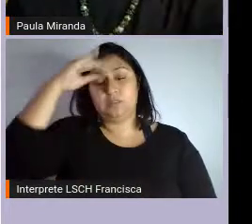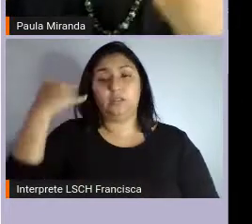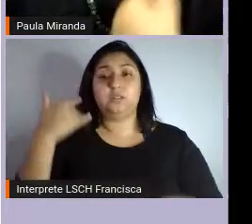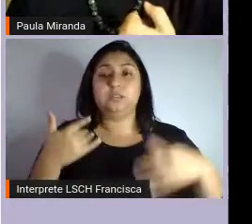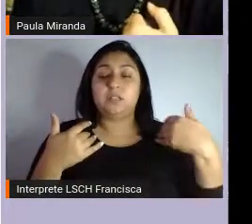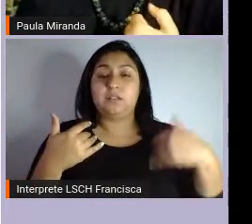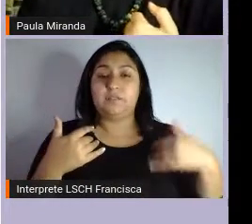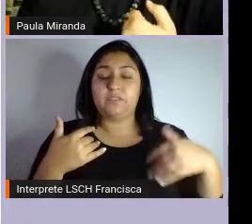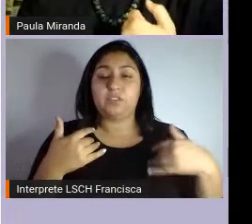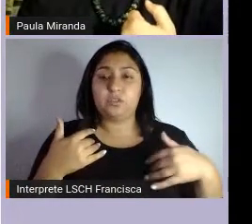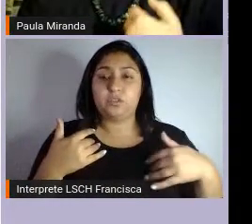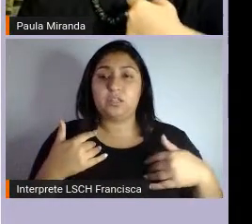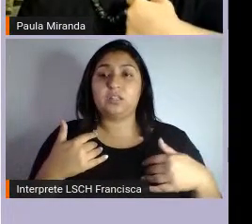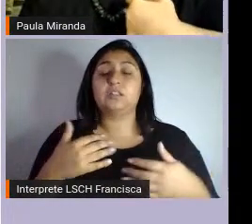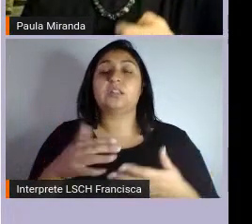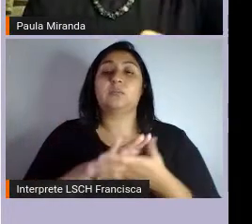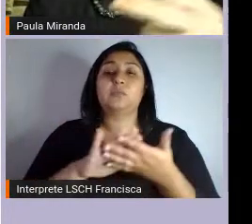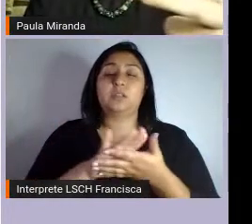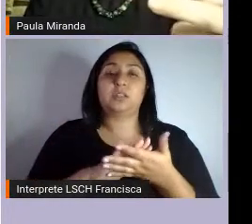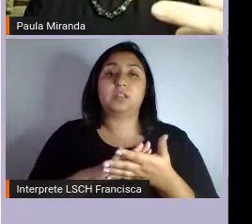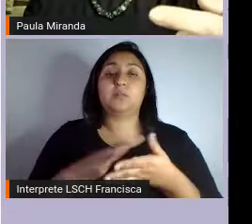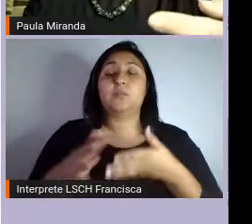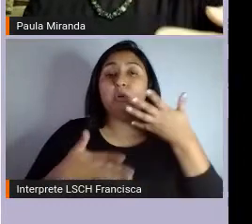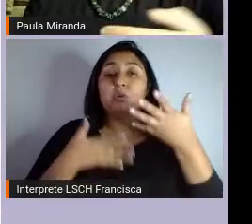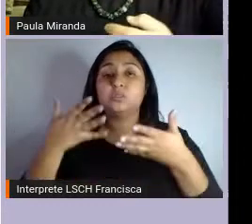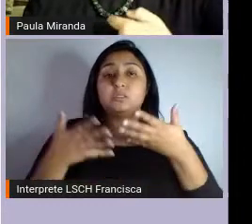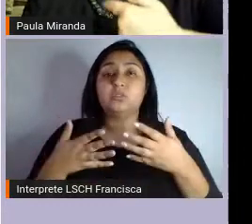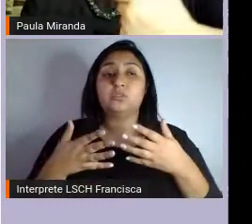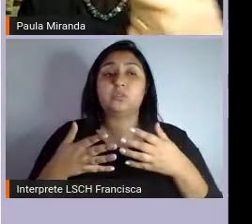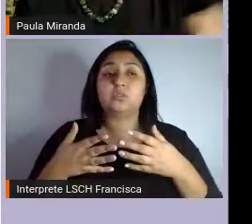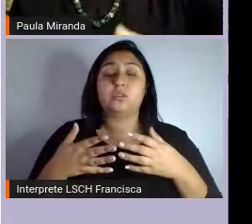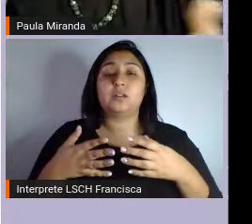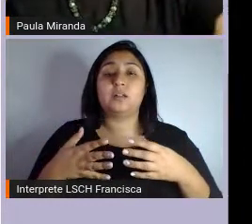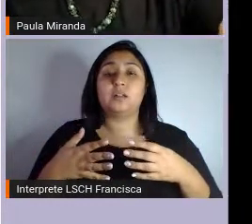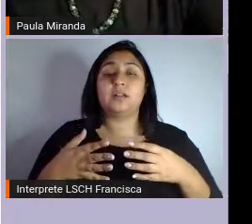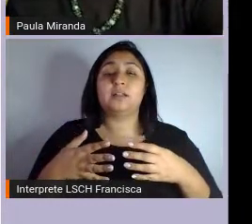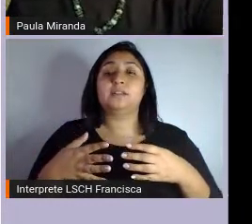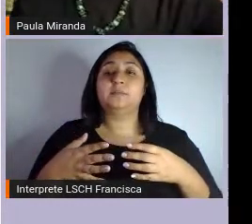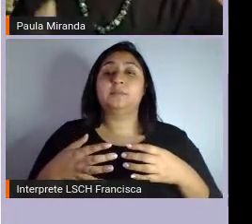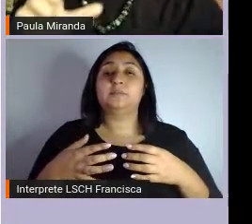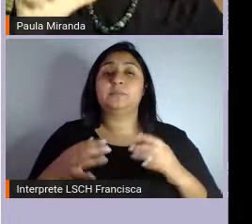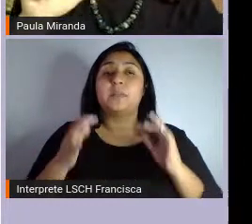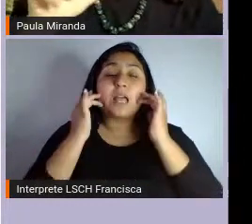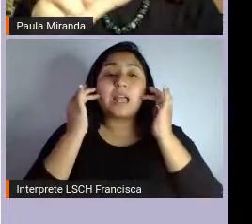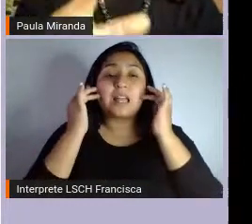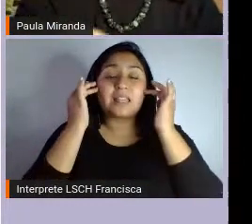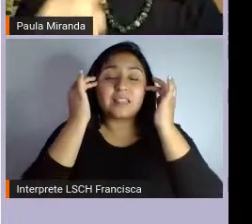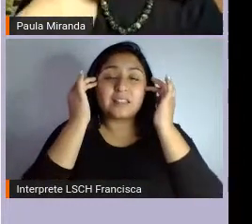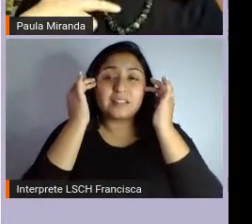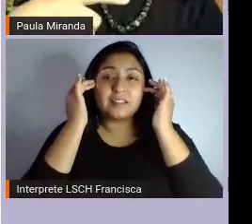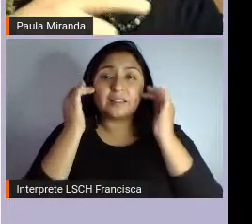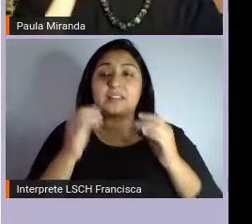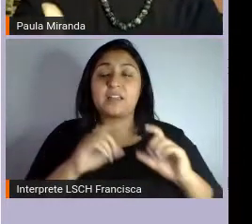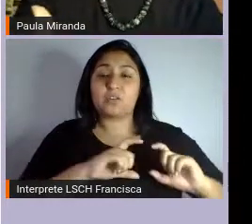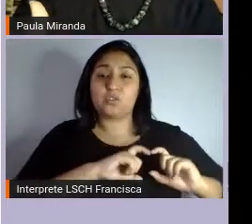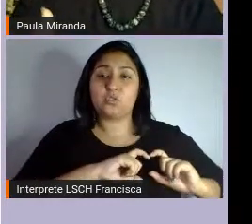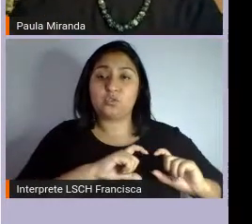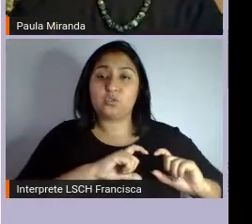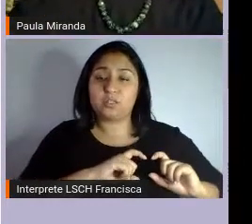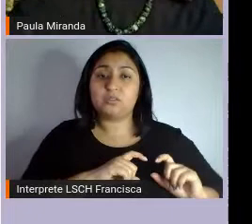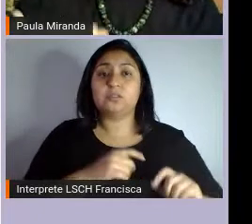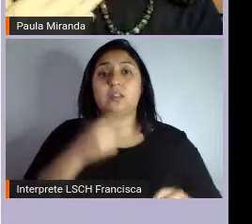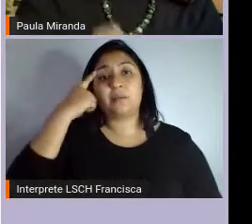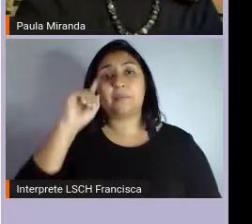concierto pilino, eso alegra mi corazón. Se fija, no cede, o sea, cede porque dice que es un concierto, pero no concede